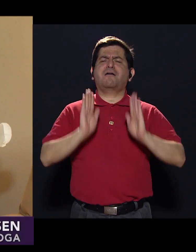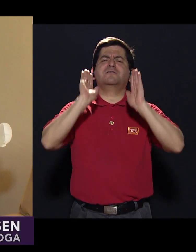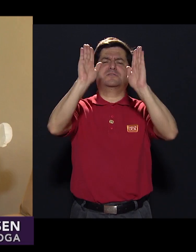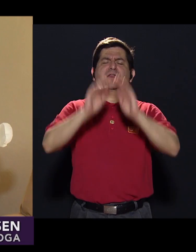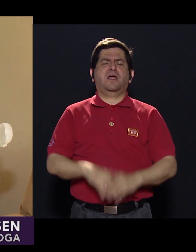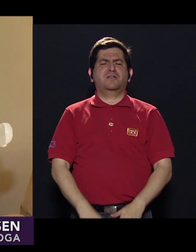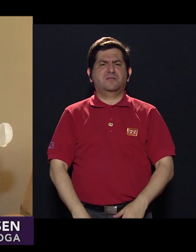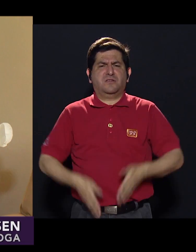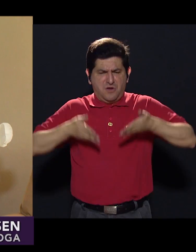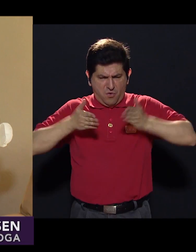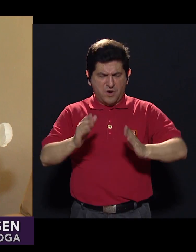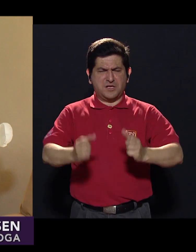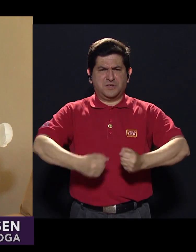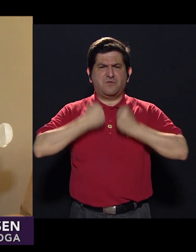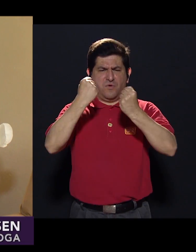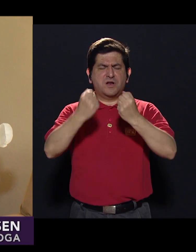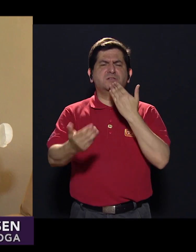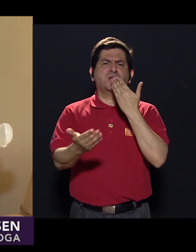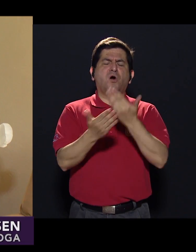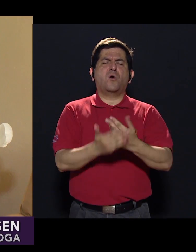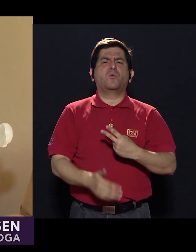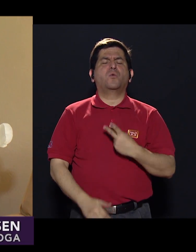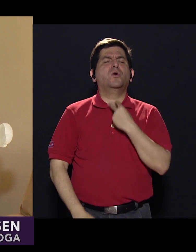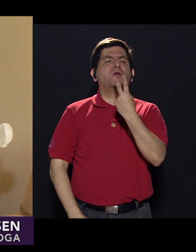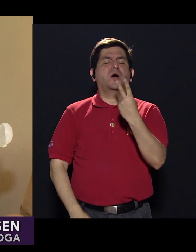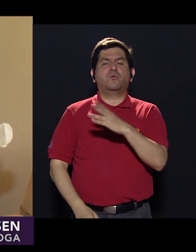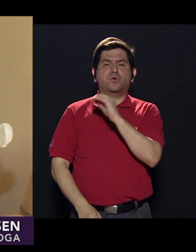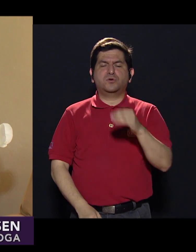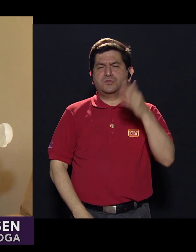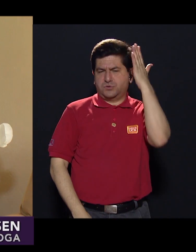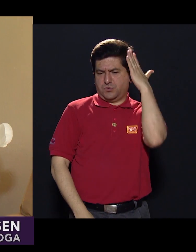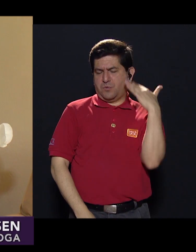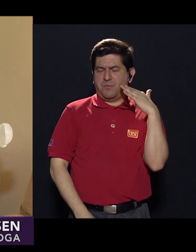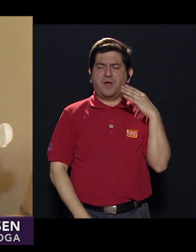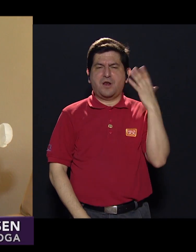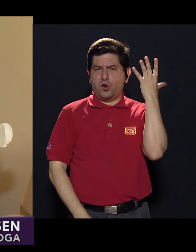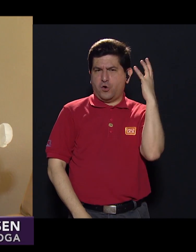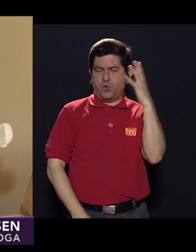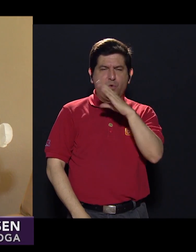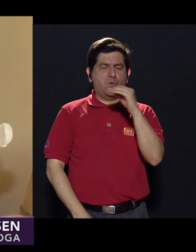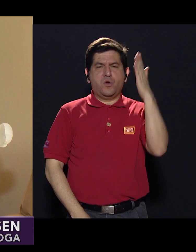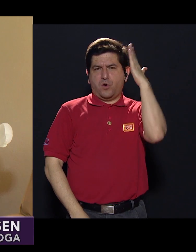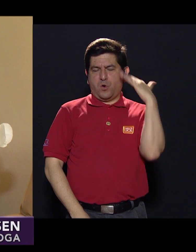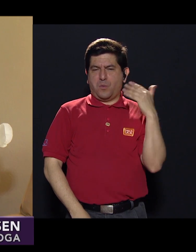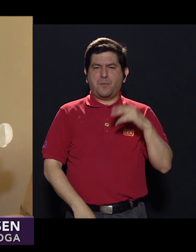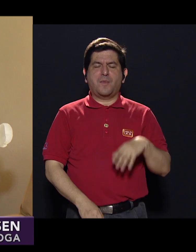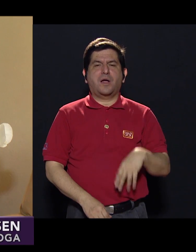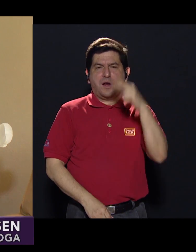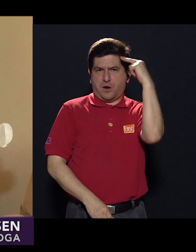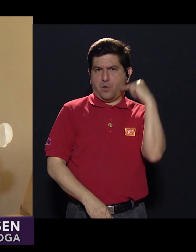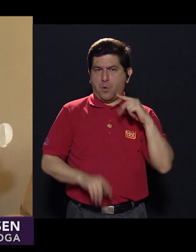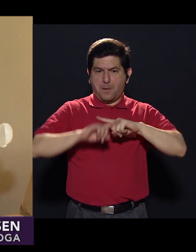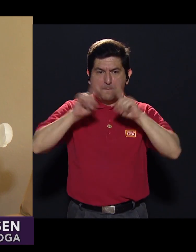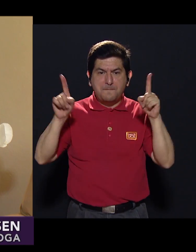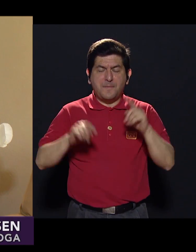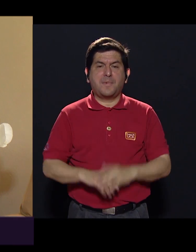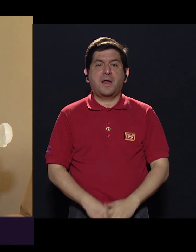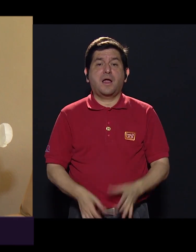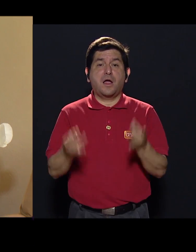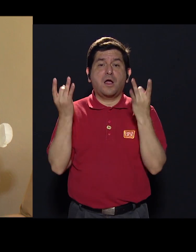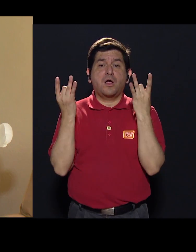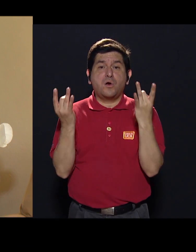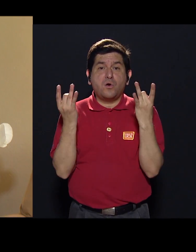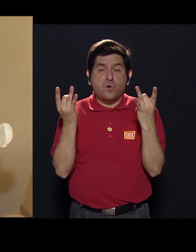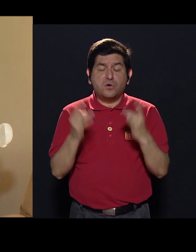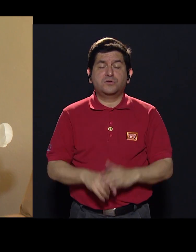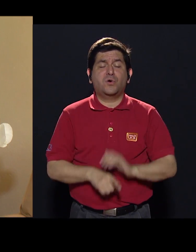flexible, maravilloso, así como nace fuerte, como nace con buena voz, como nacen rubias o morenas, pero el yoga